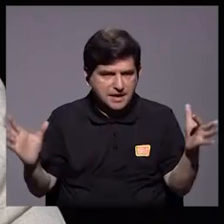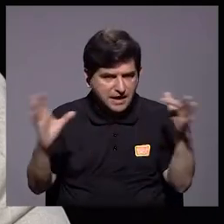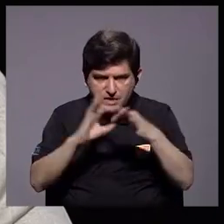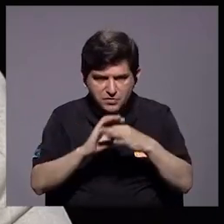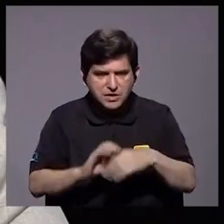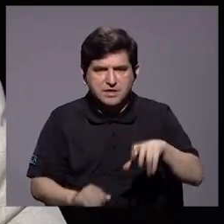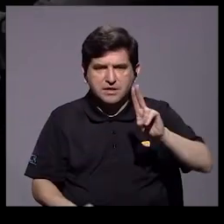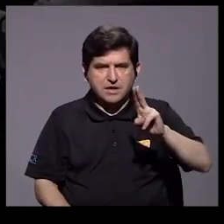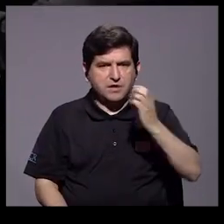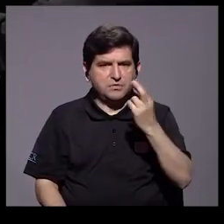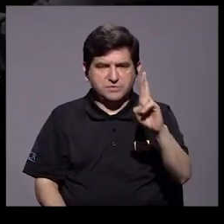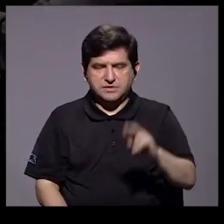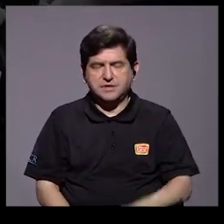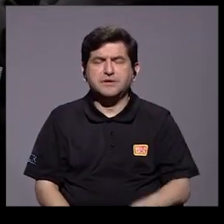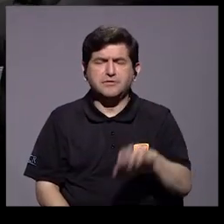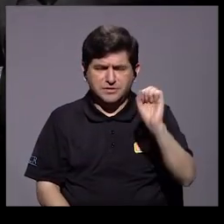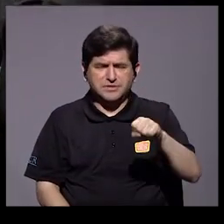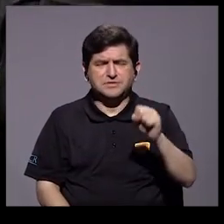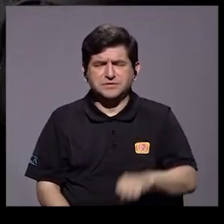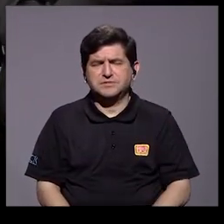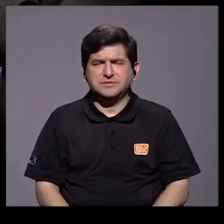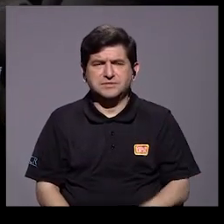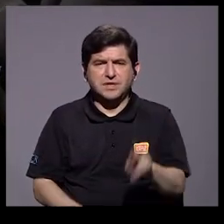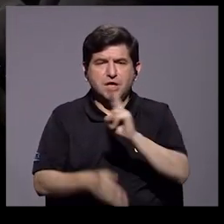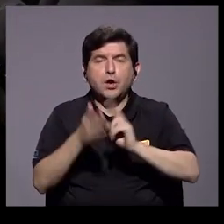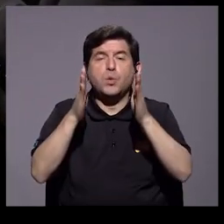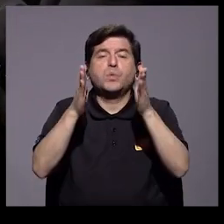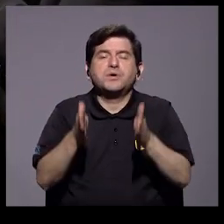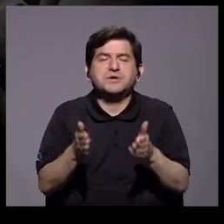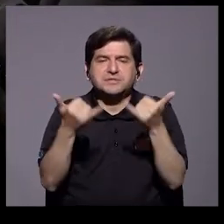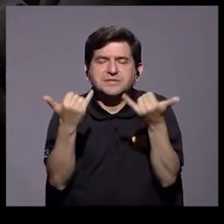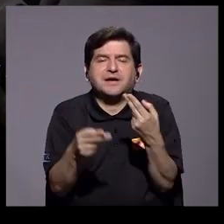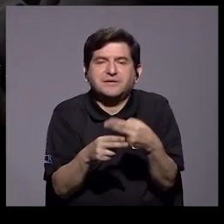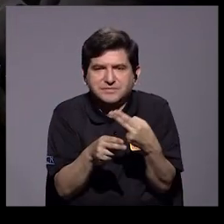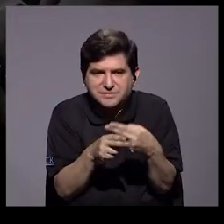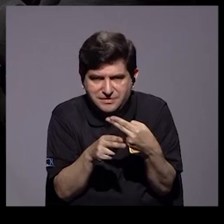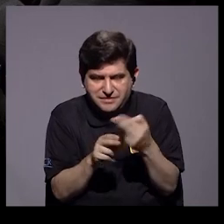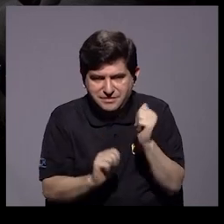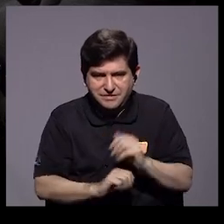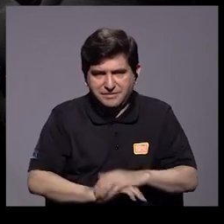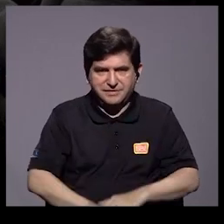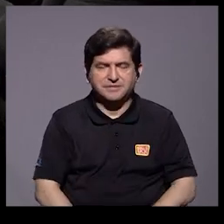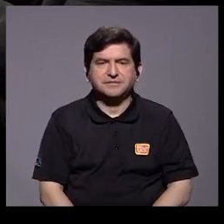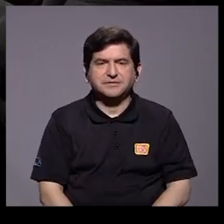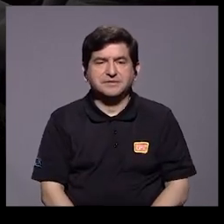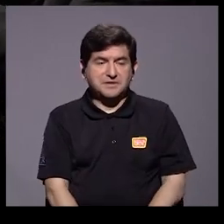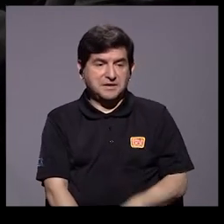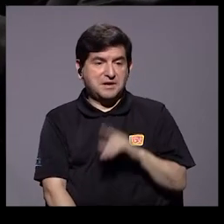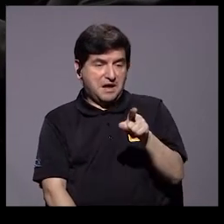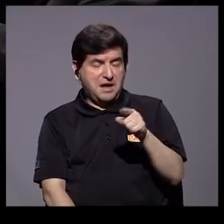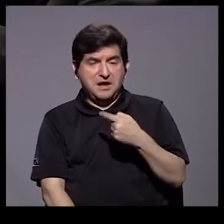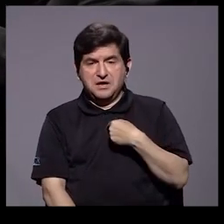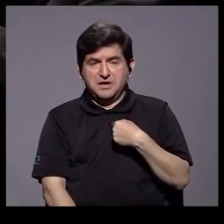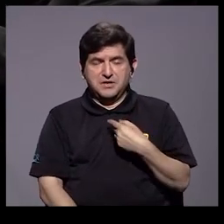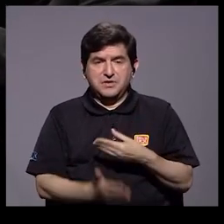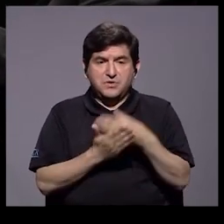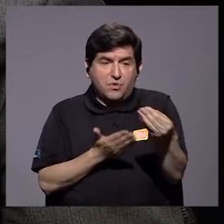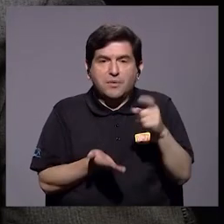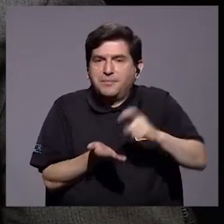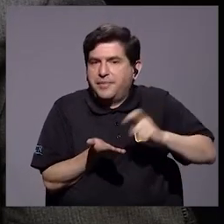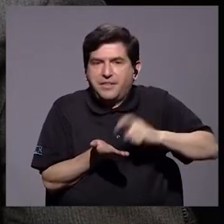rica sin perdón universitario no tiene nada que ver con la universidad porque ahí yo lo que estoy comprando es un montón de